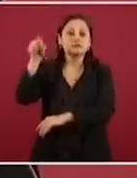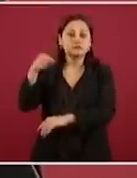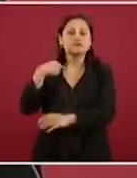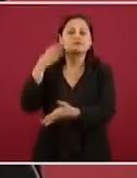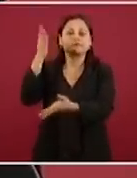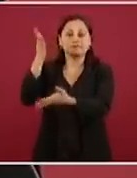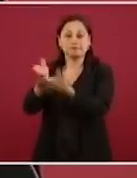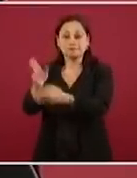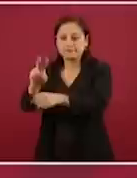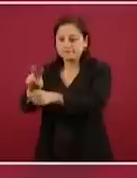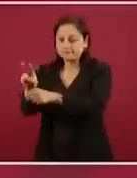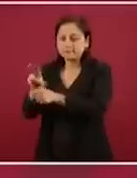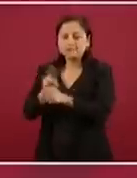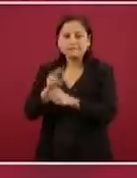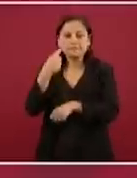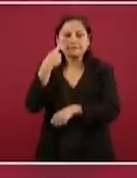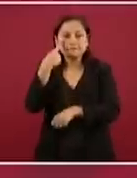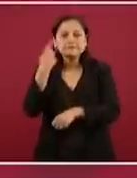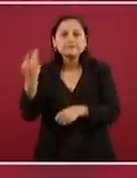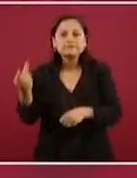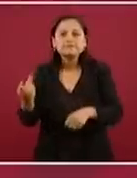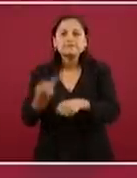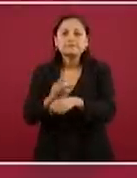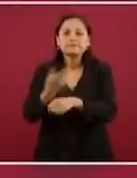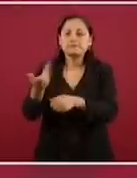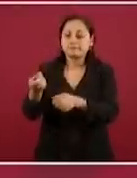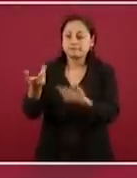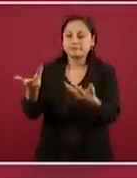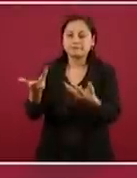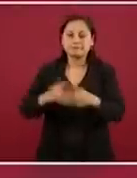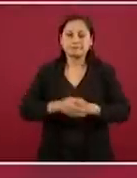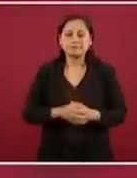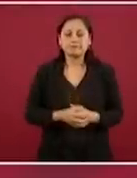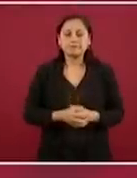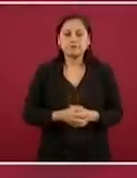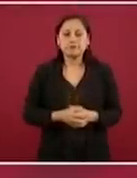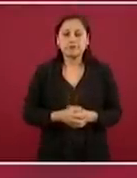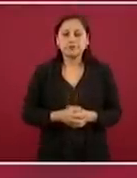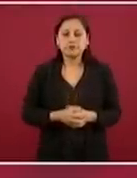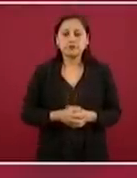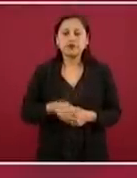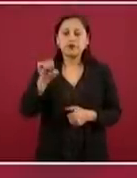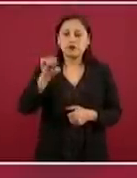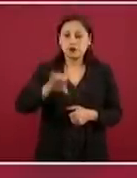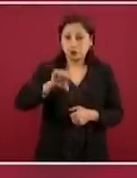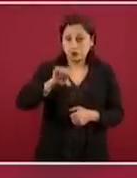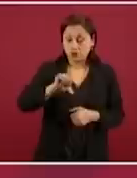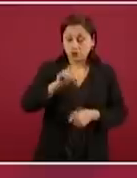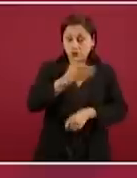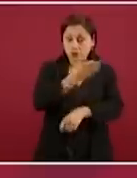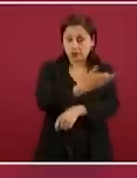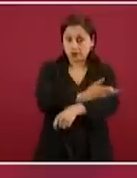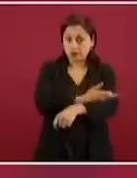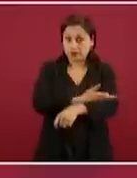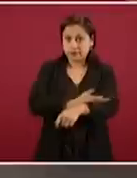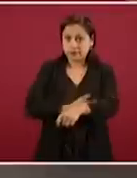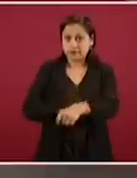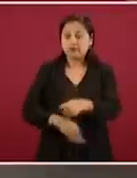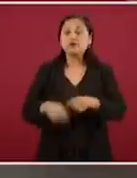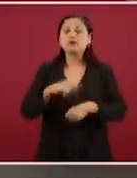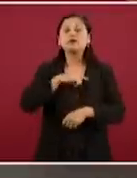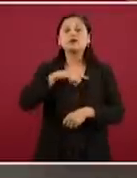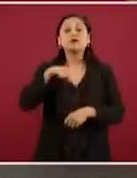supervisar los trabajos que se están llevando a cabo. También hoy por la tarde vamos a